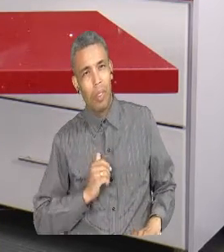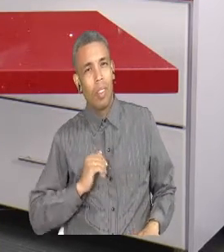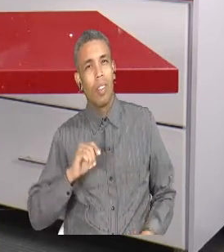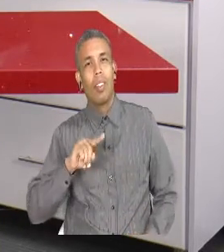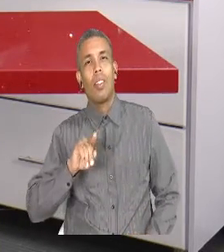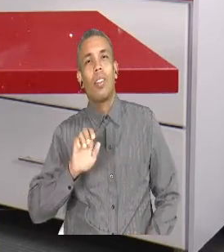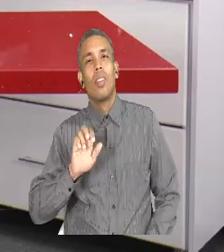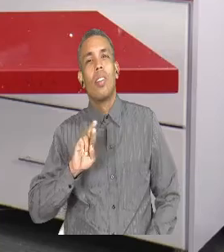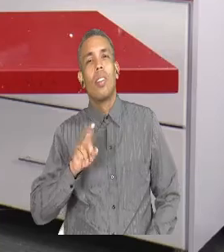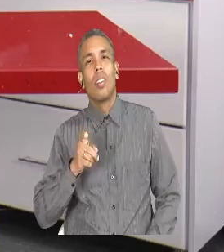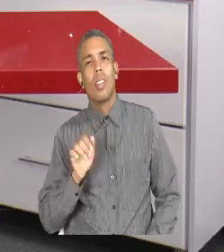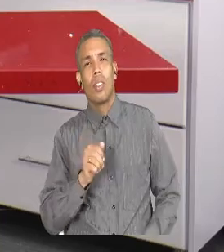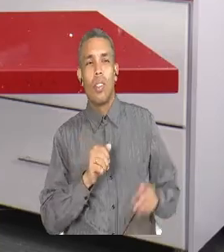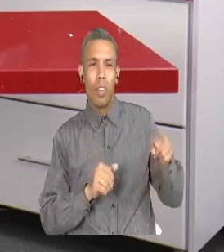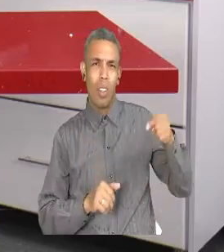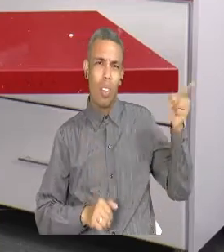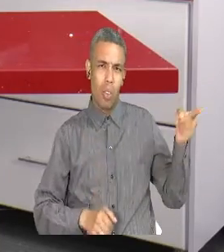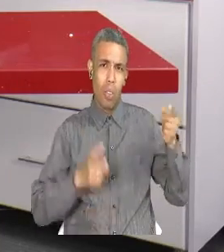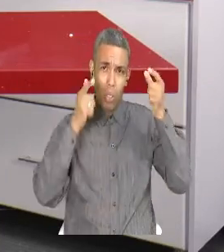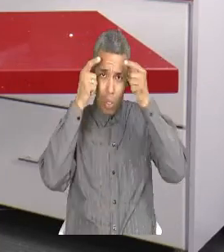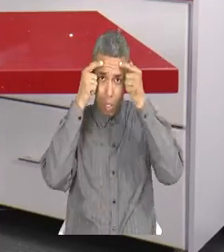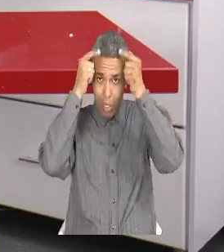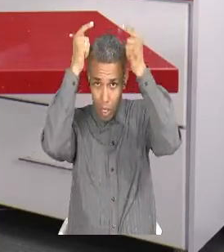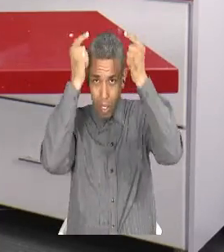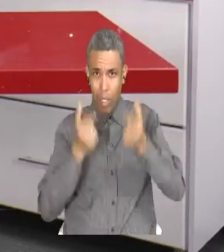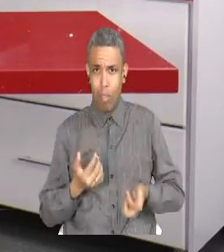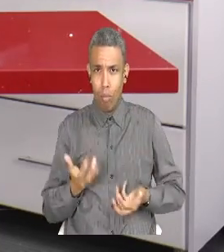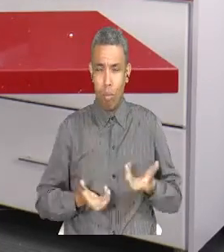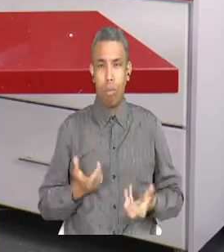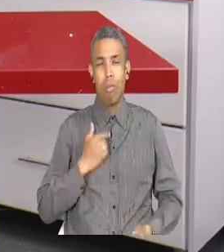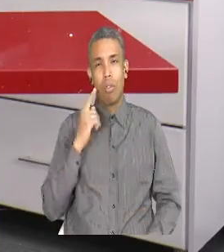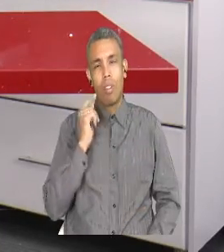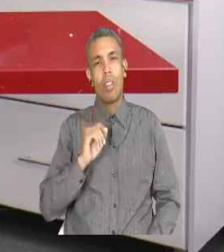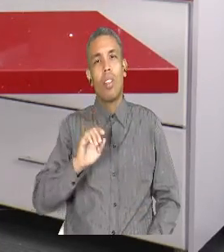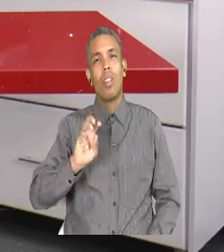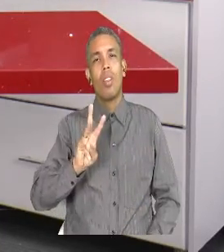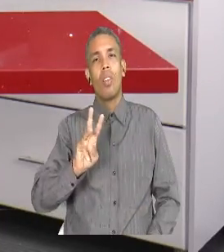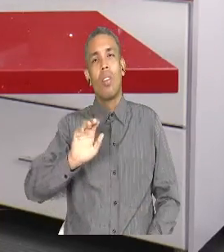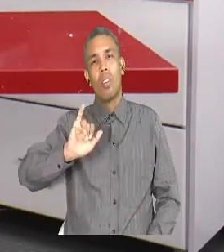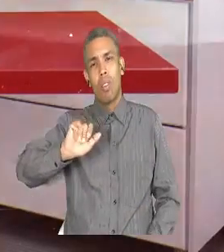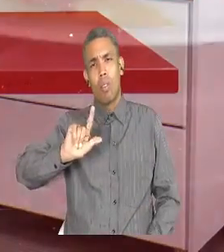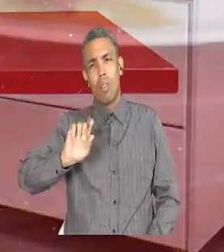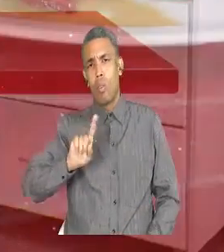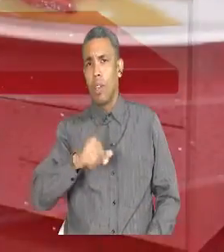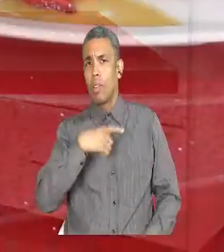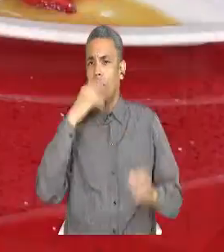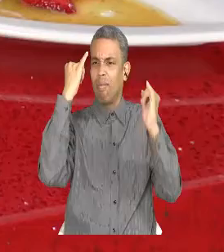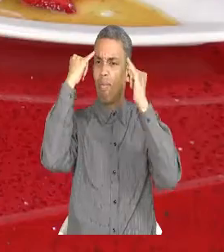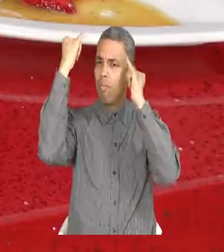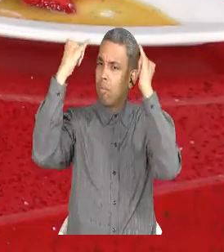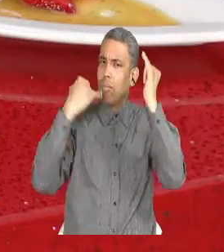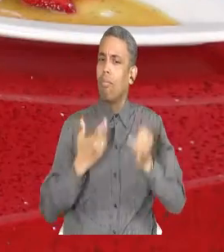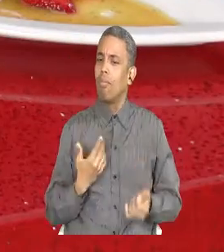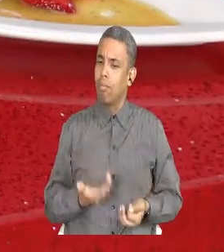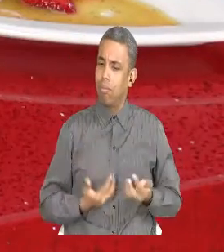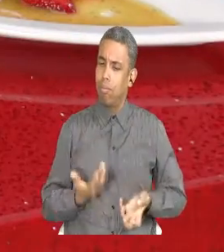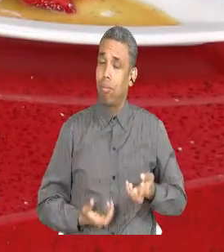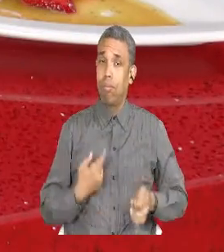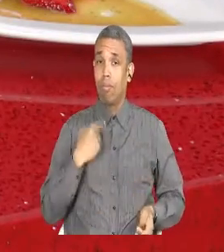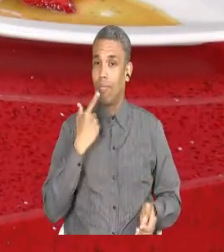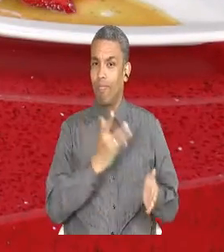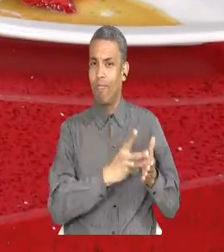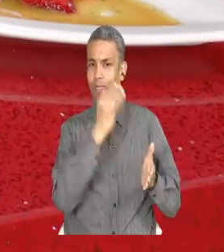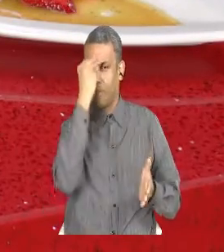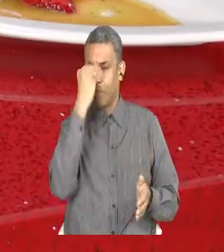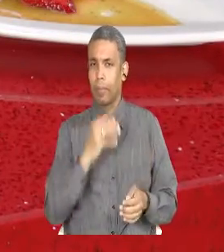de nosotros, así que... Roshi, como te decía, vamos a terminar con unas hojitas de hierbabuena. Escoger siempre la decoración, sí, ¿no?